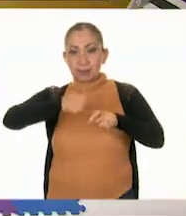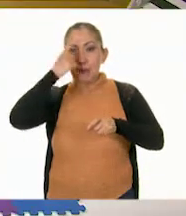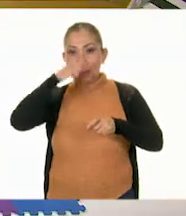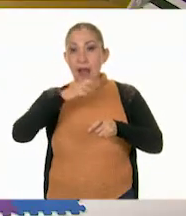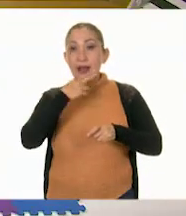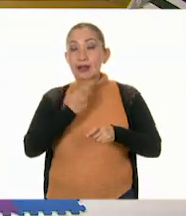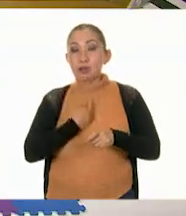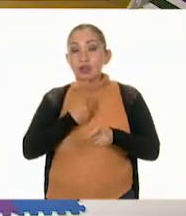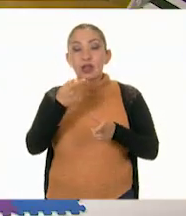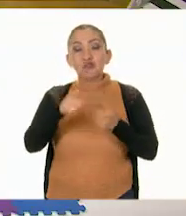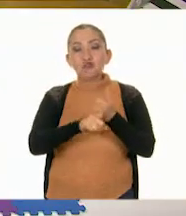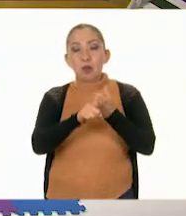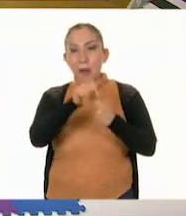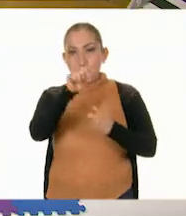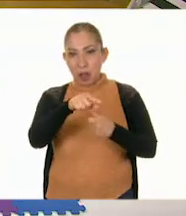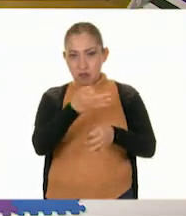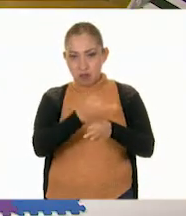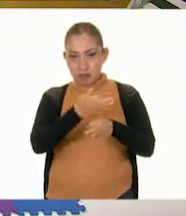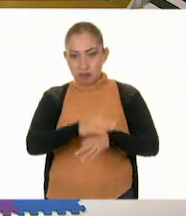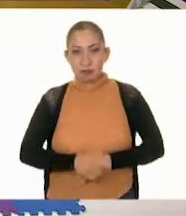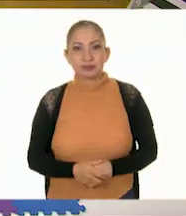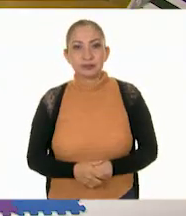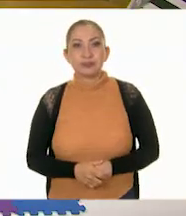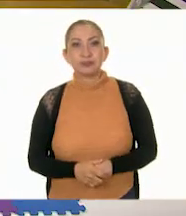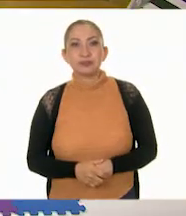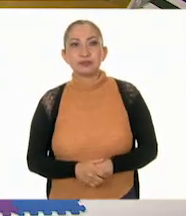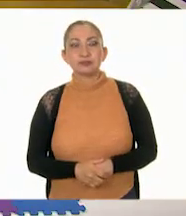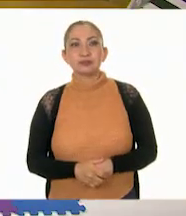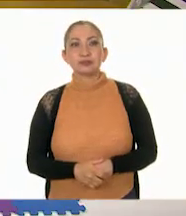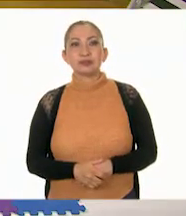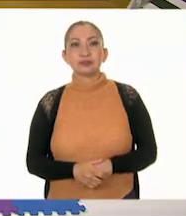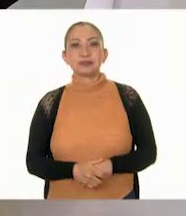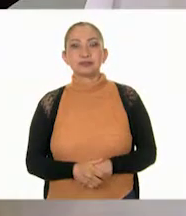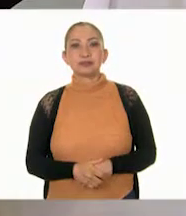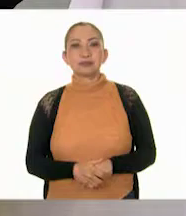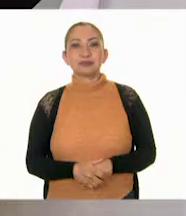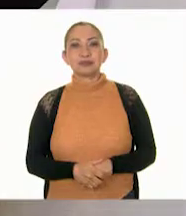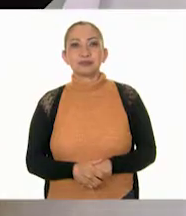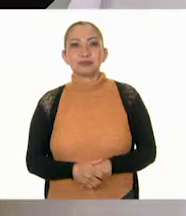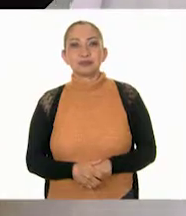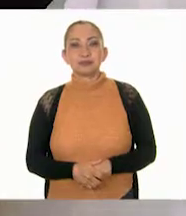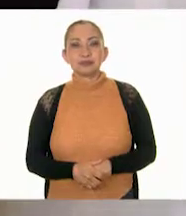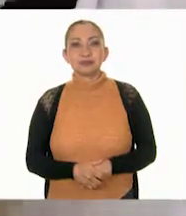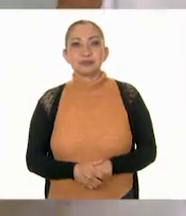a resolverlos. Vamos a pegarlo aquí.